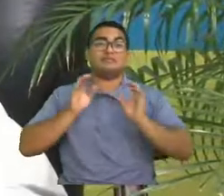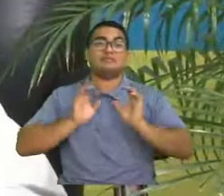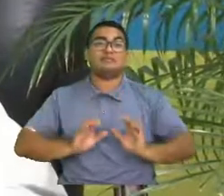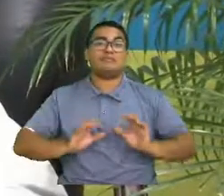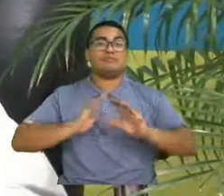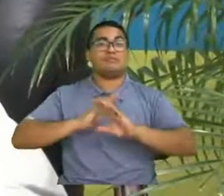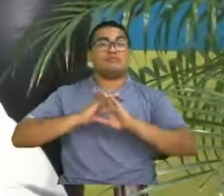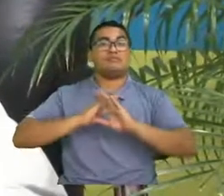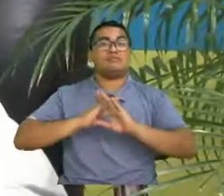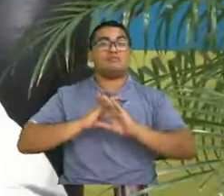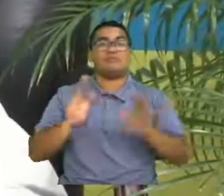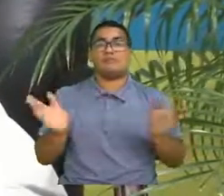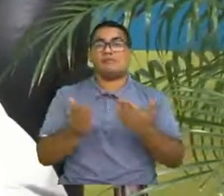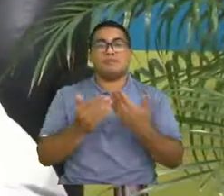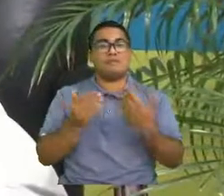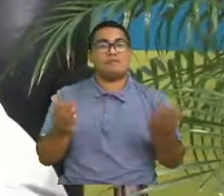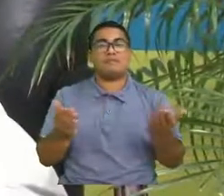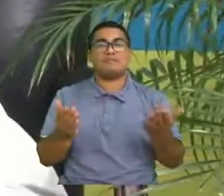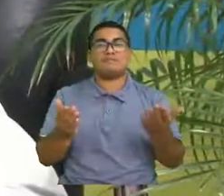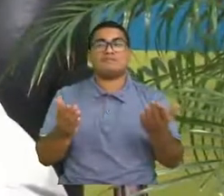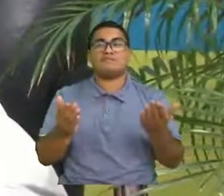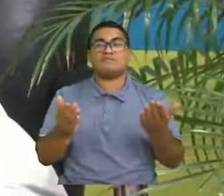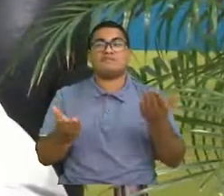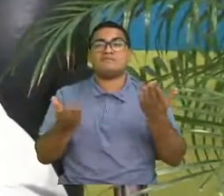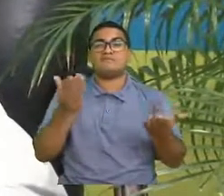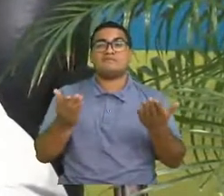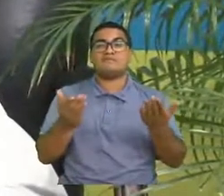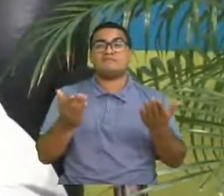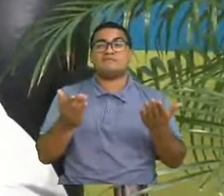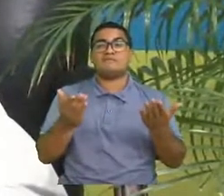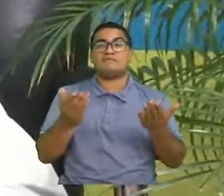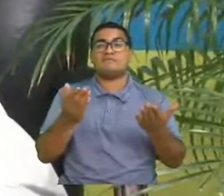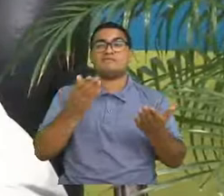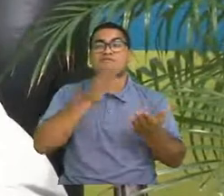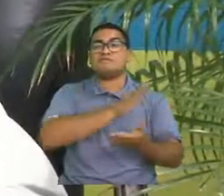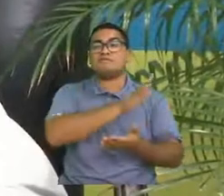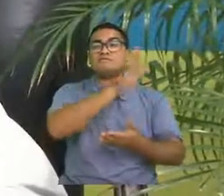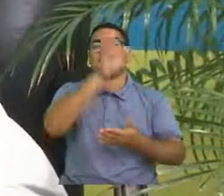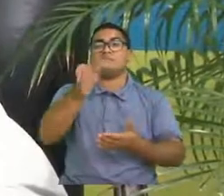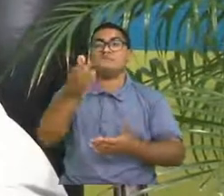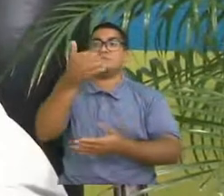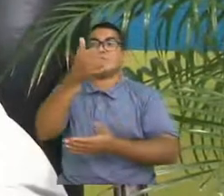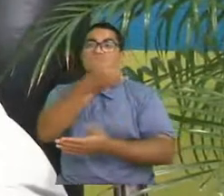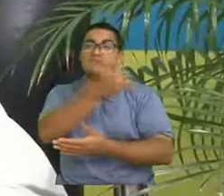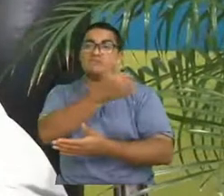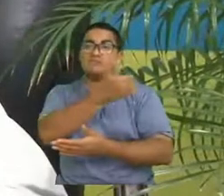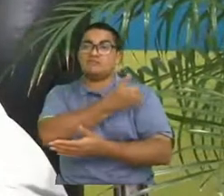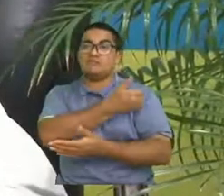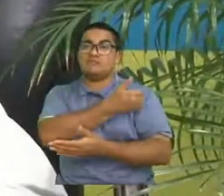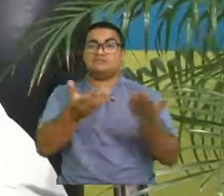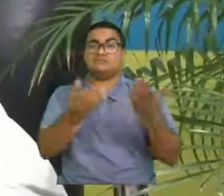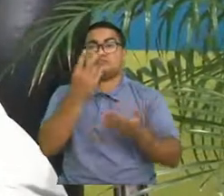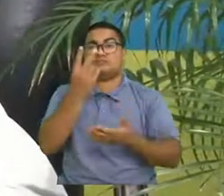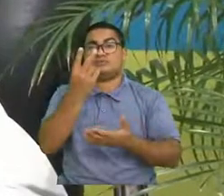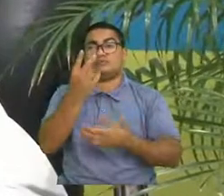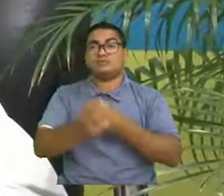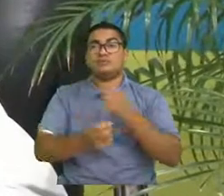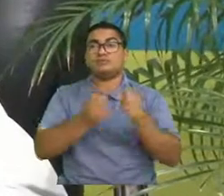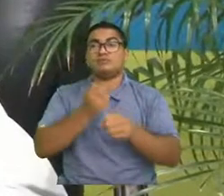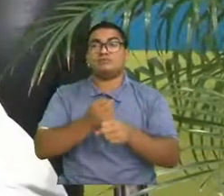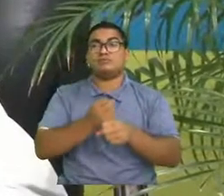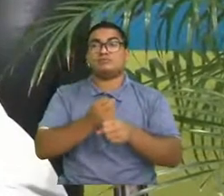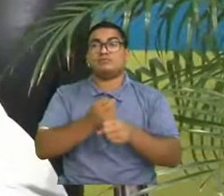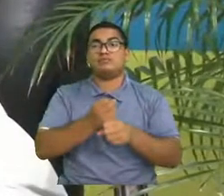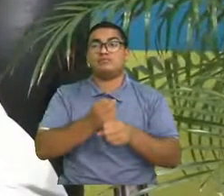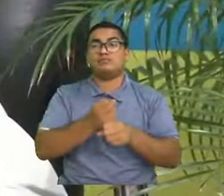¿Y qué pasa con este niño? Que tal vez llega al hospital y padece luego, tal vez a los 2 años, padece lo